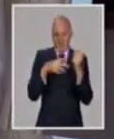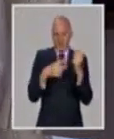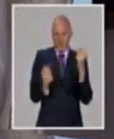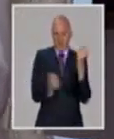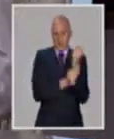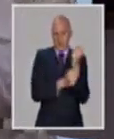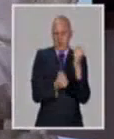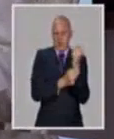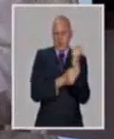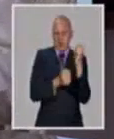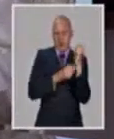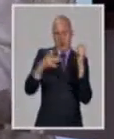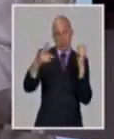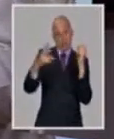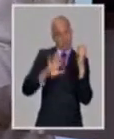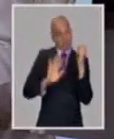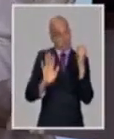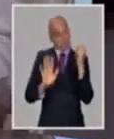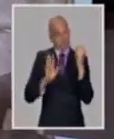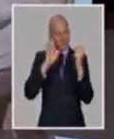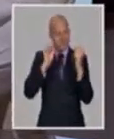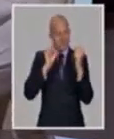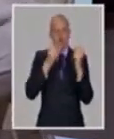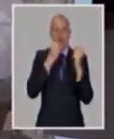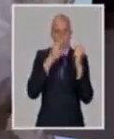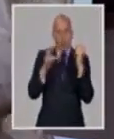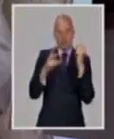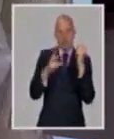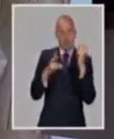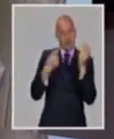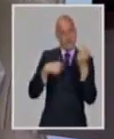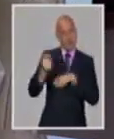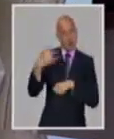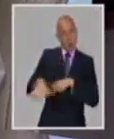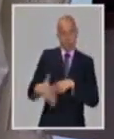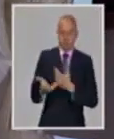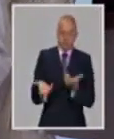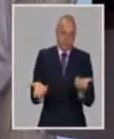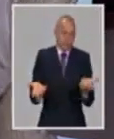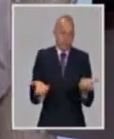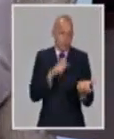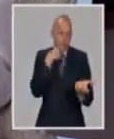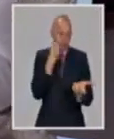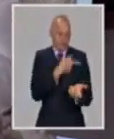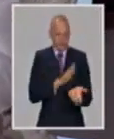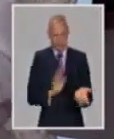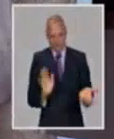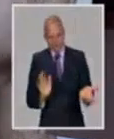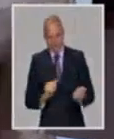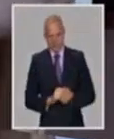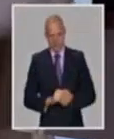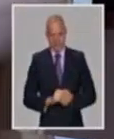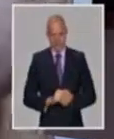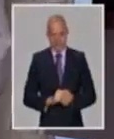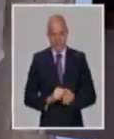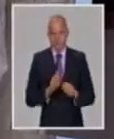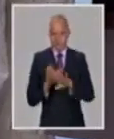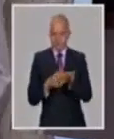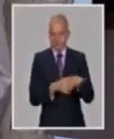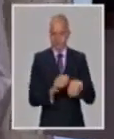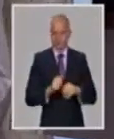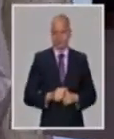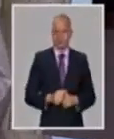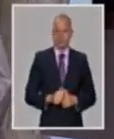caro. Se logra también estimular por dentro ese precio que tenía sus detalles y se mejoró. En cuanto a una medida